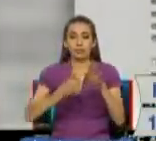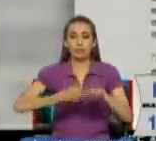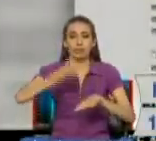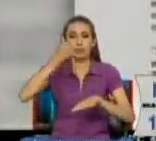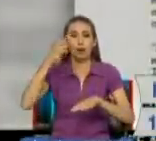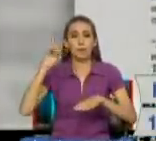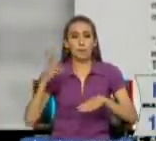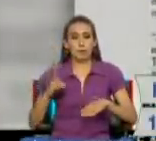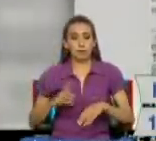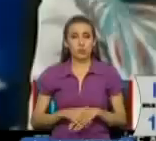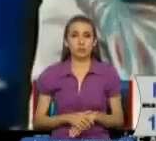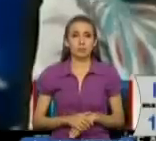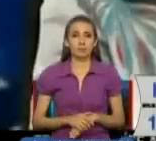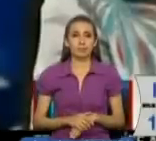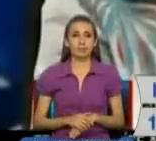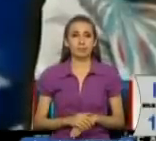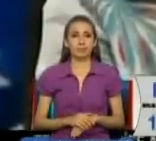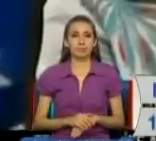de